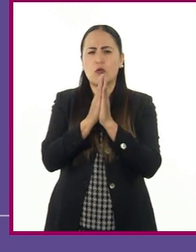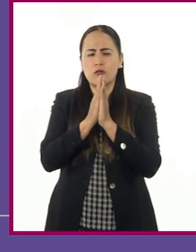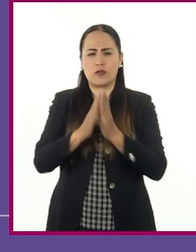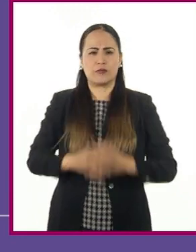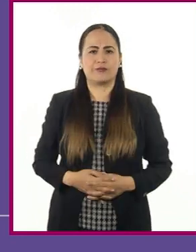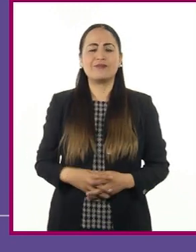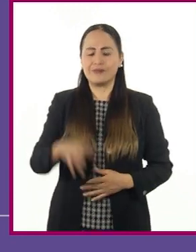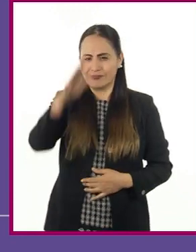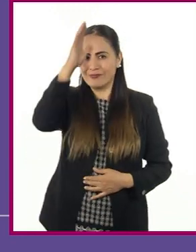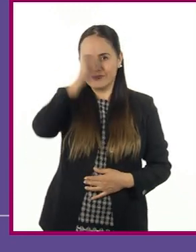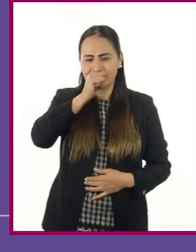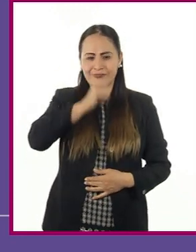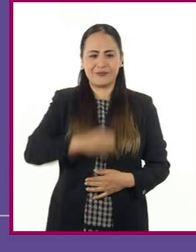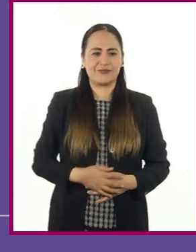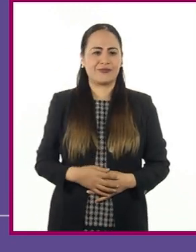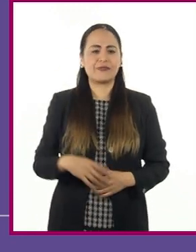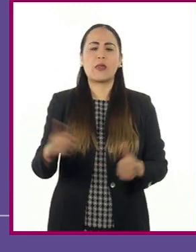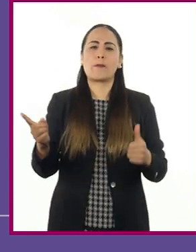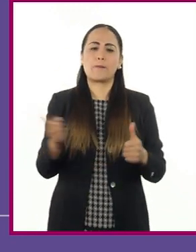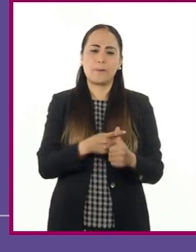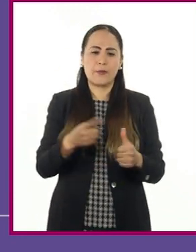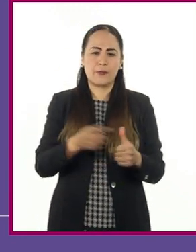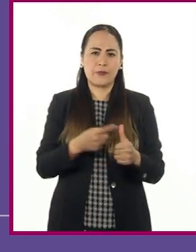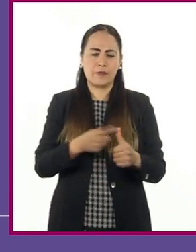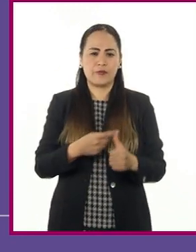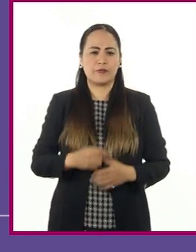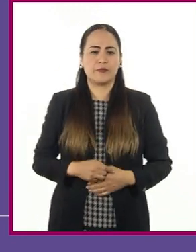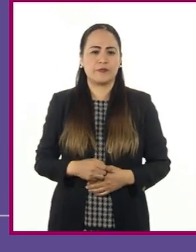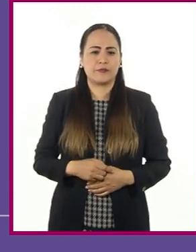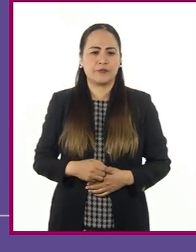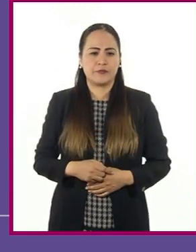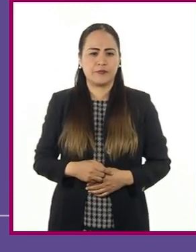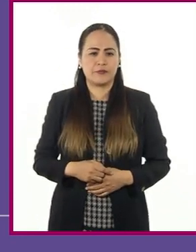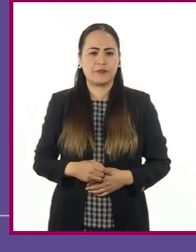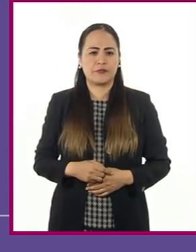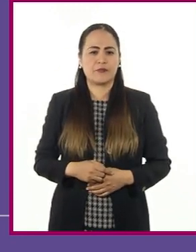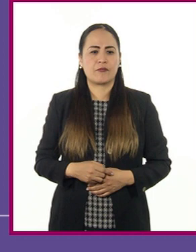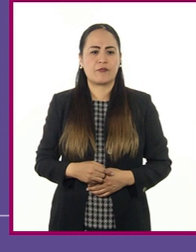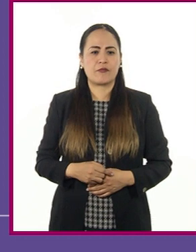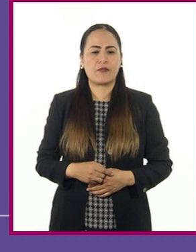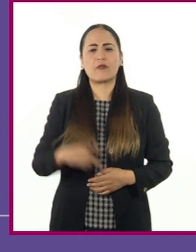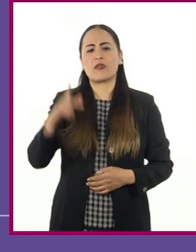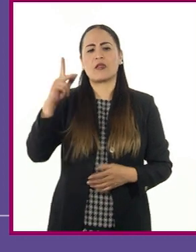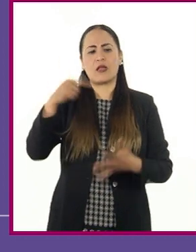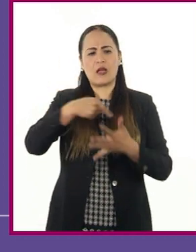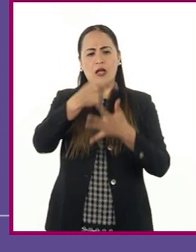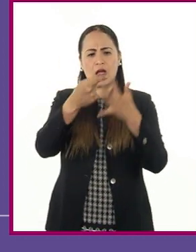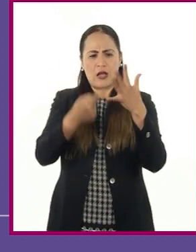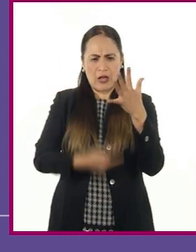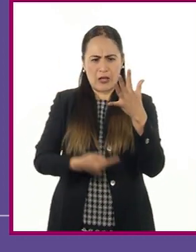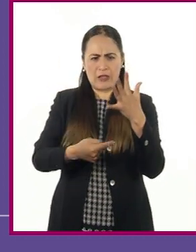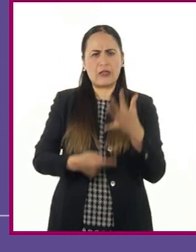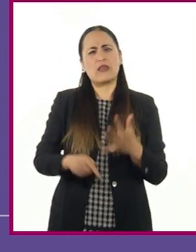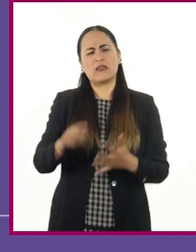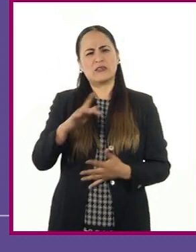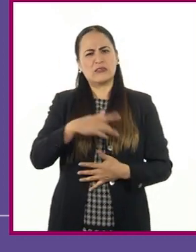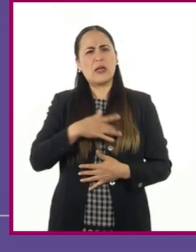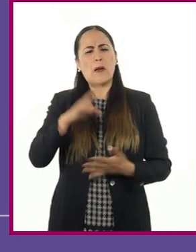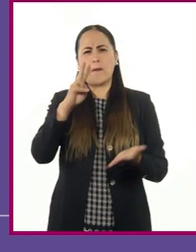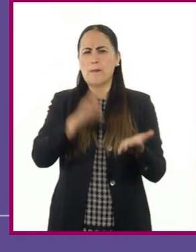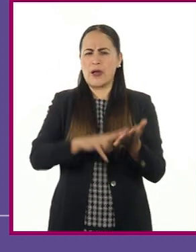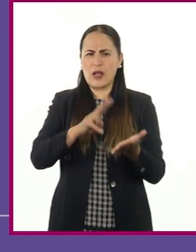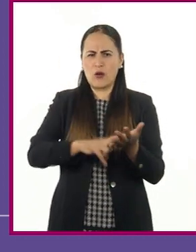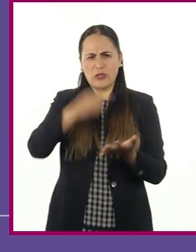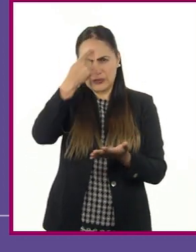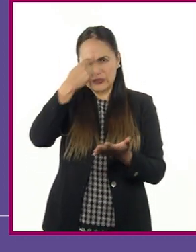Por supuesto. Primero, debemos conocer que los principios son el conjunto de valores, creencias